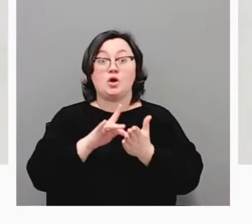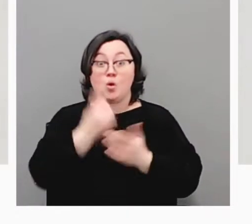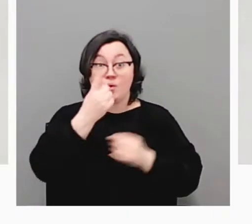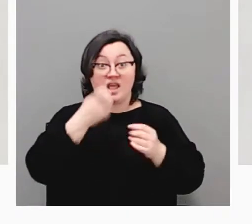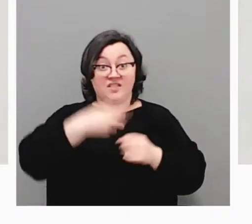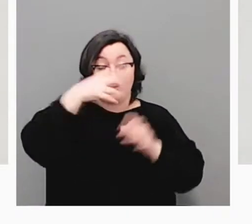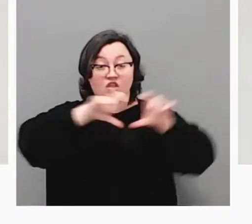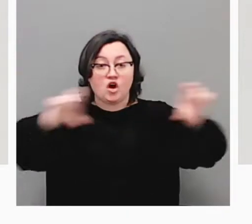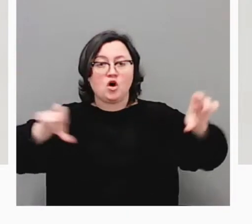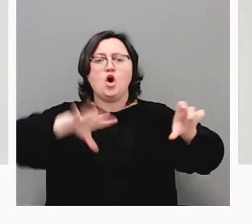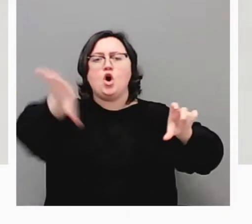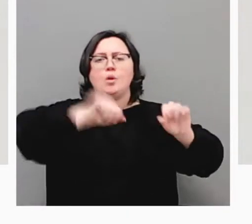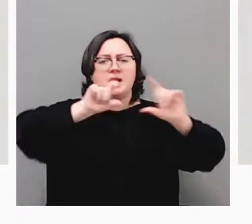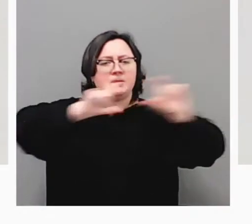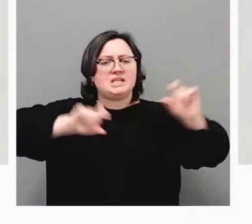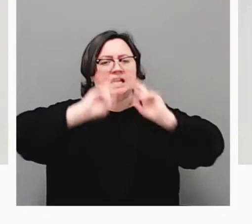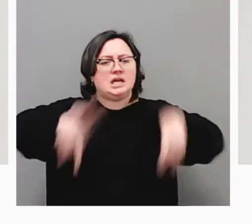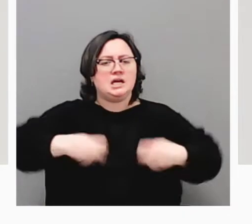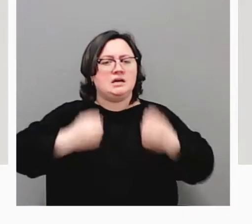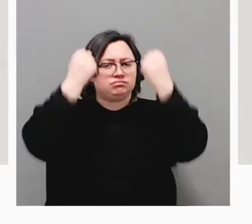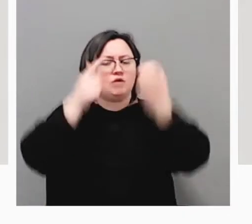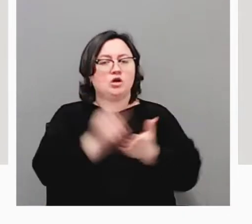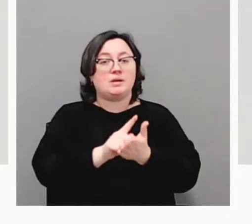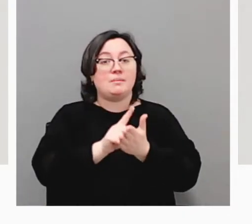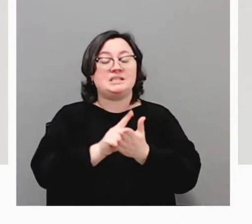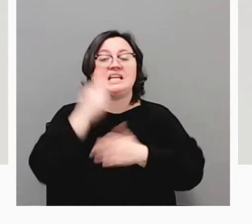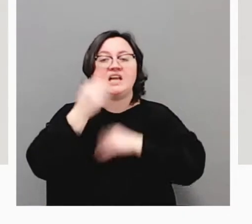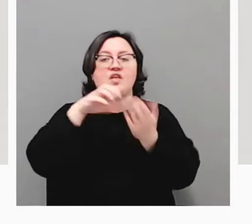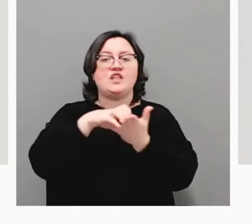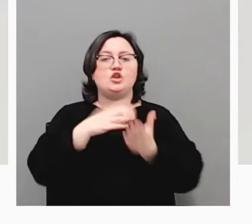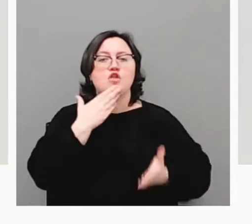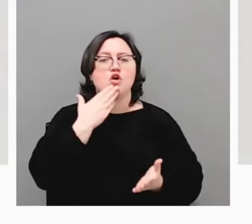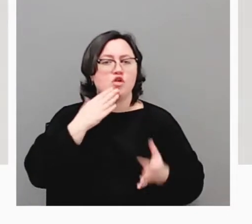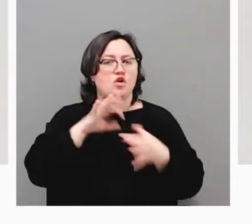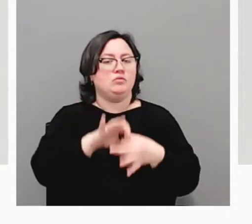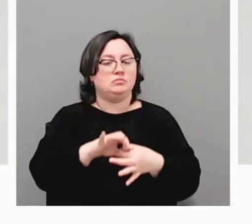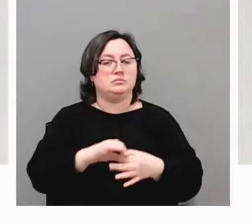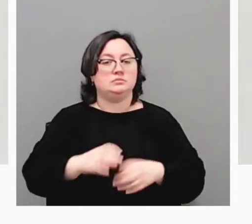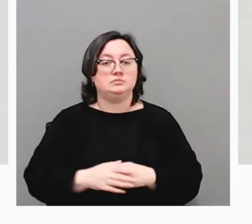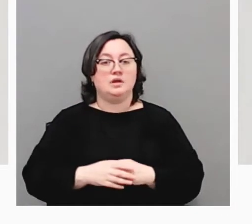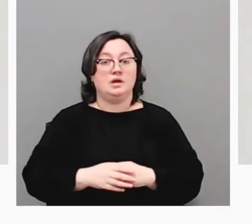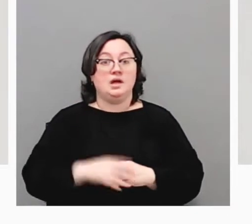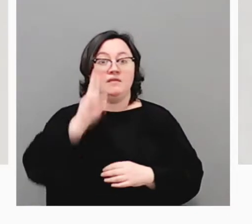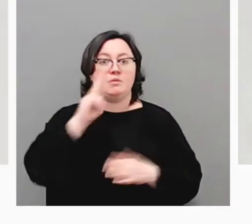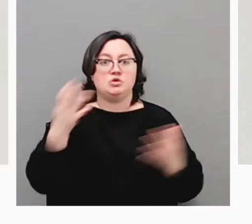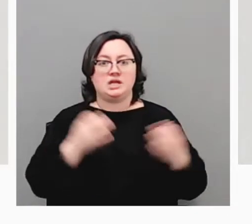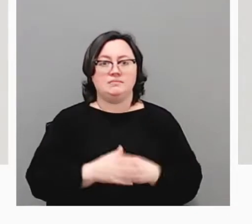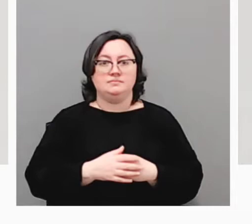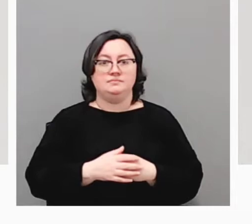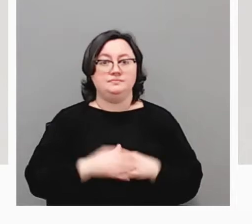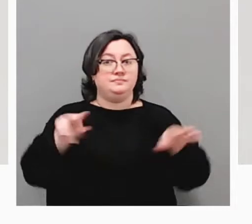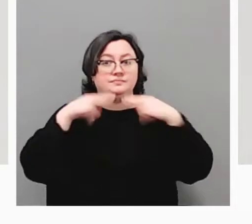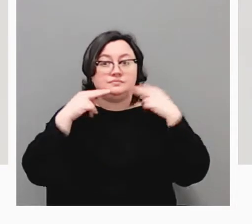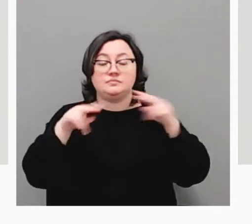restaurado, comprado por una empresa, y lo ha reconvertido en un centro de ocio. Aquí lo que podemos encontrarnos son